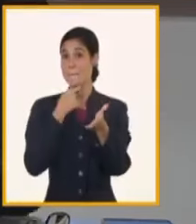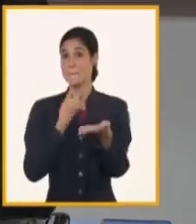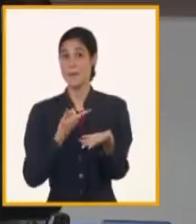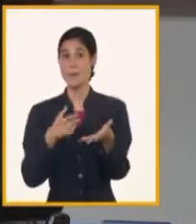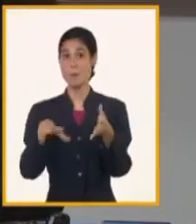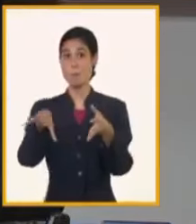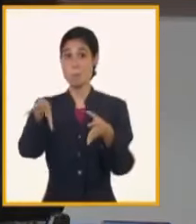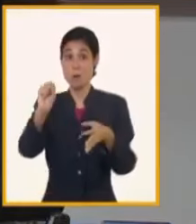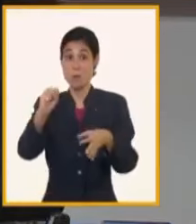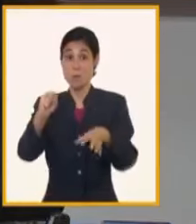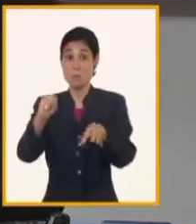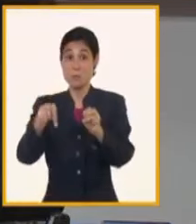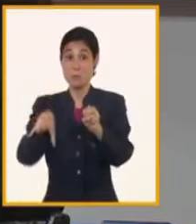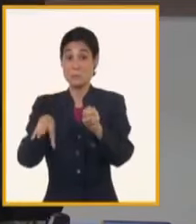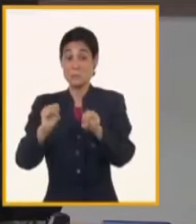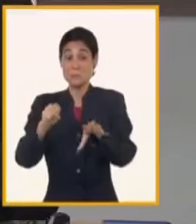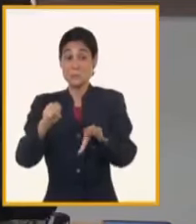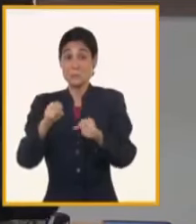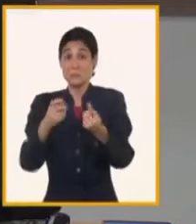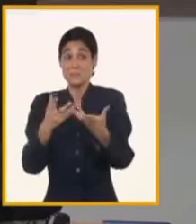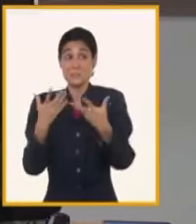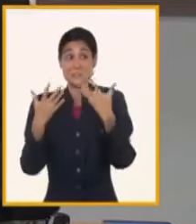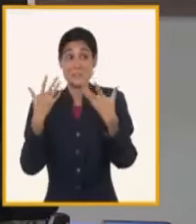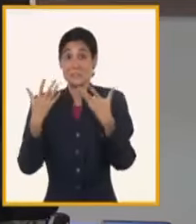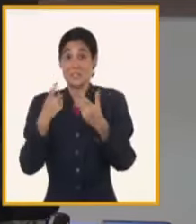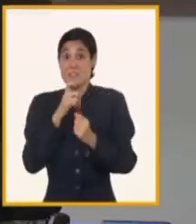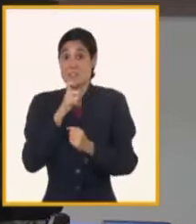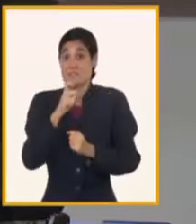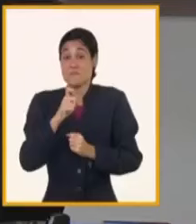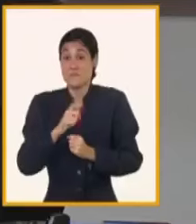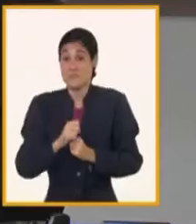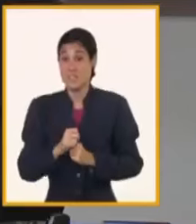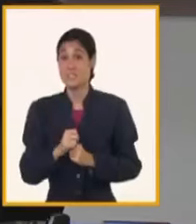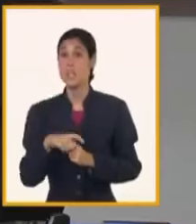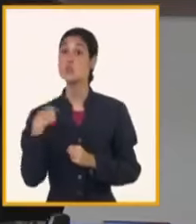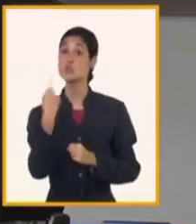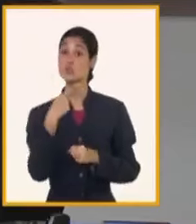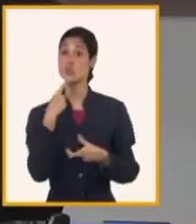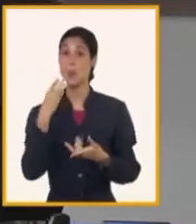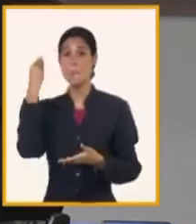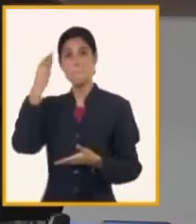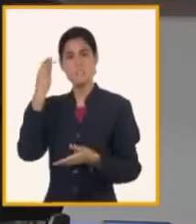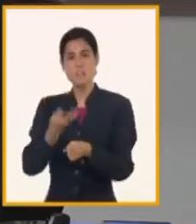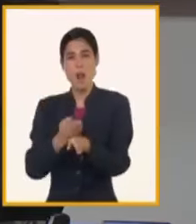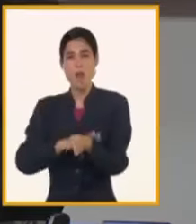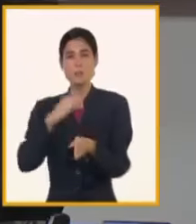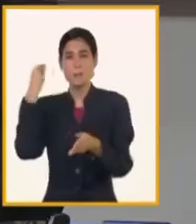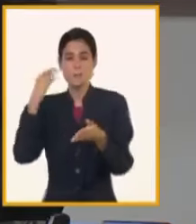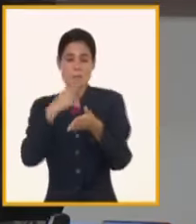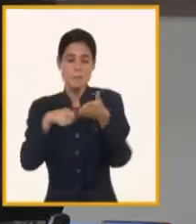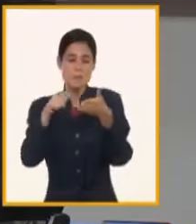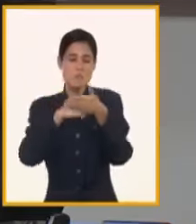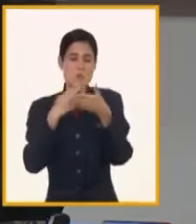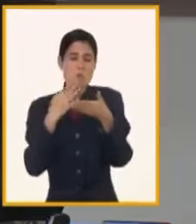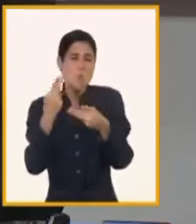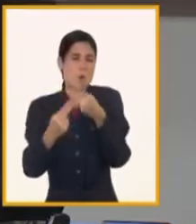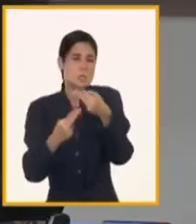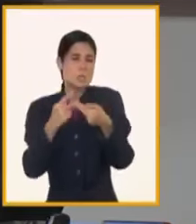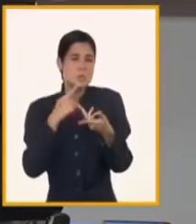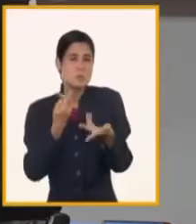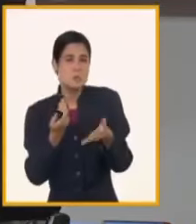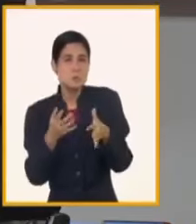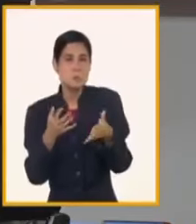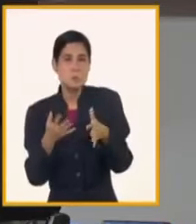también con los años a a a planificar o poder regular los apagones en lo mejor posible cuando tú cuando tú eh